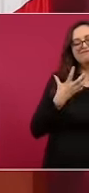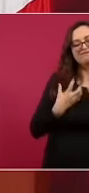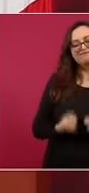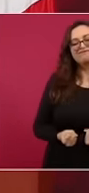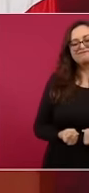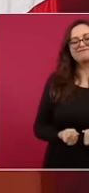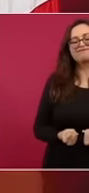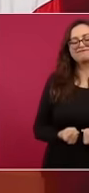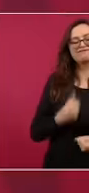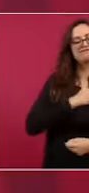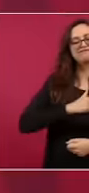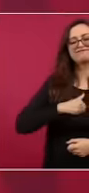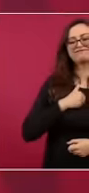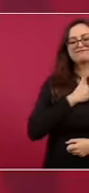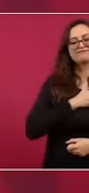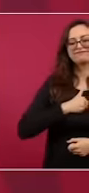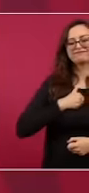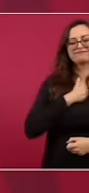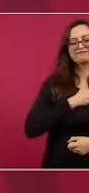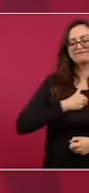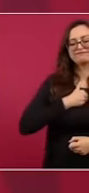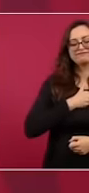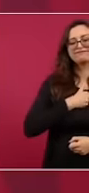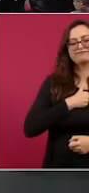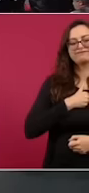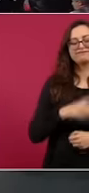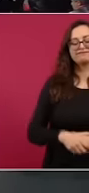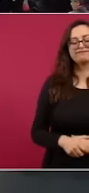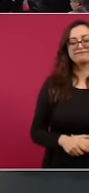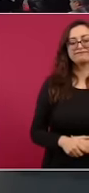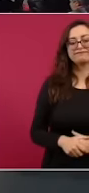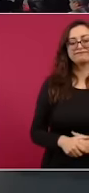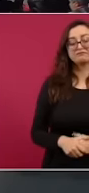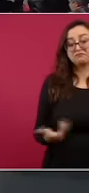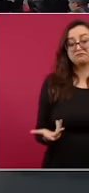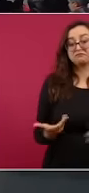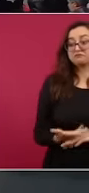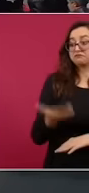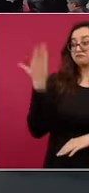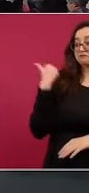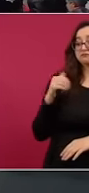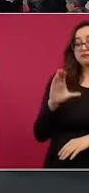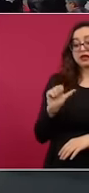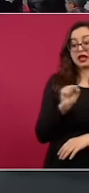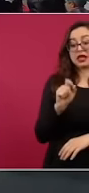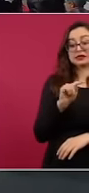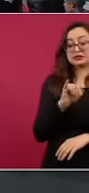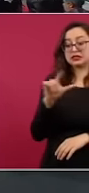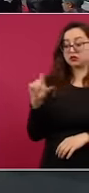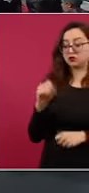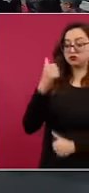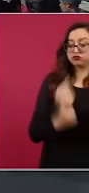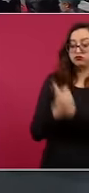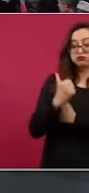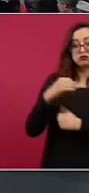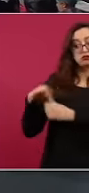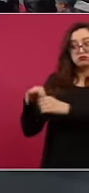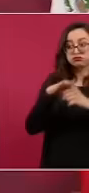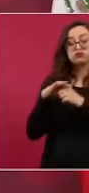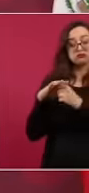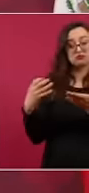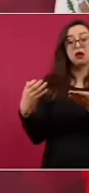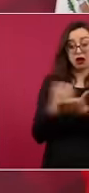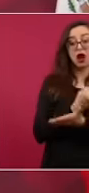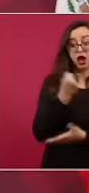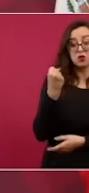porque desde que ganó legal, legítimamente, Pedro Castillo.